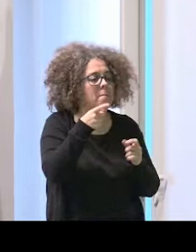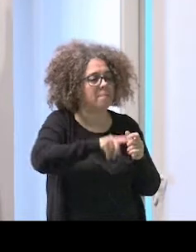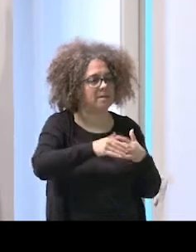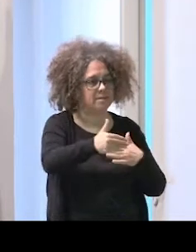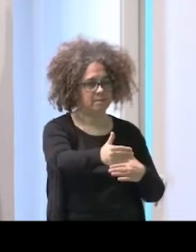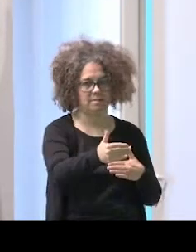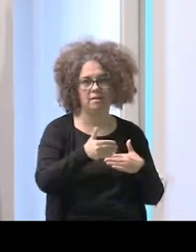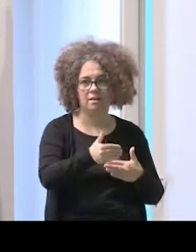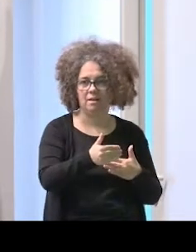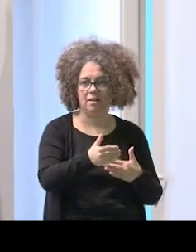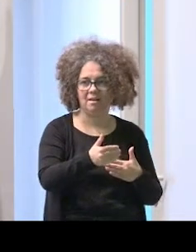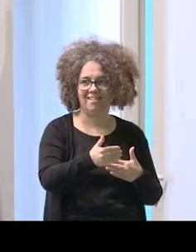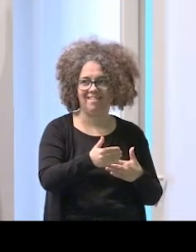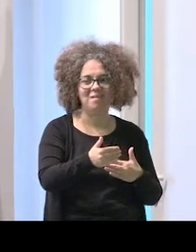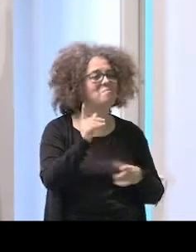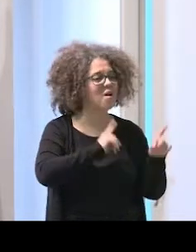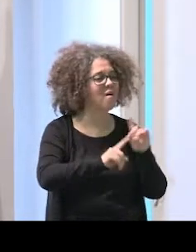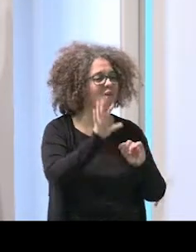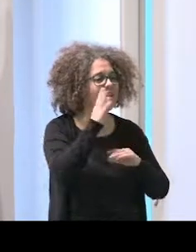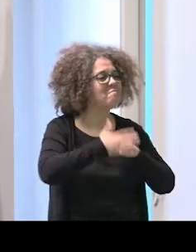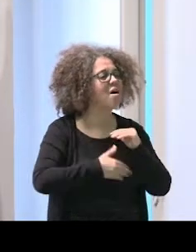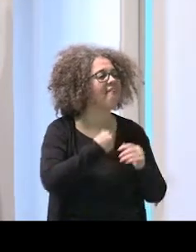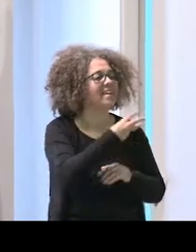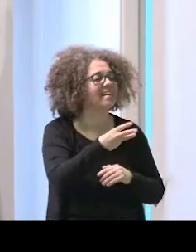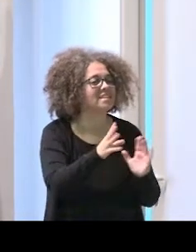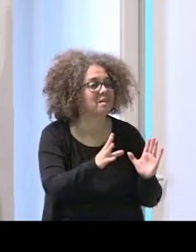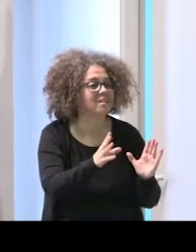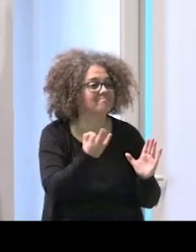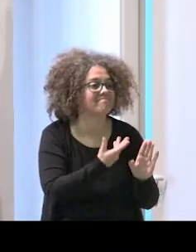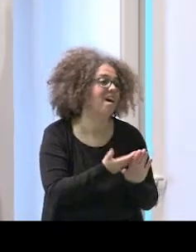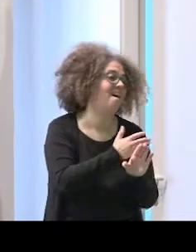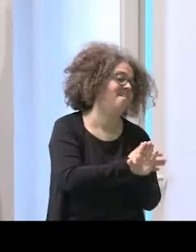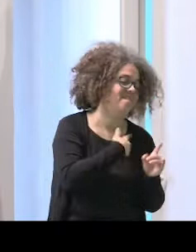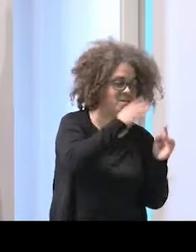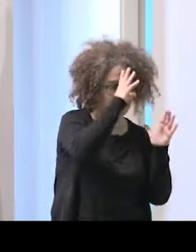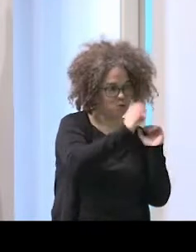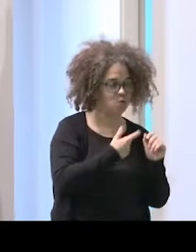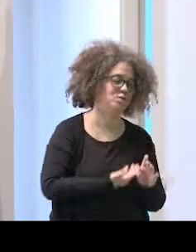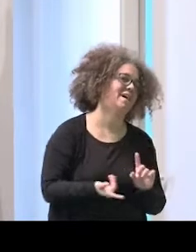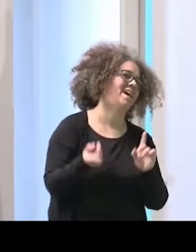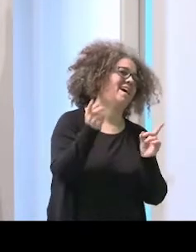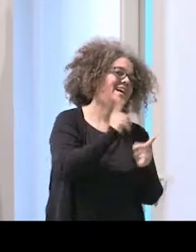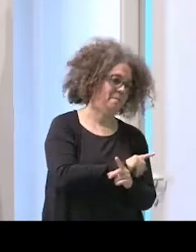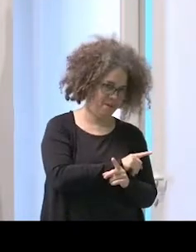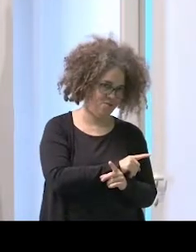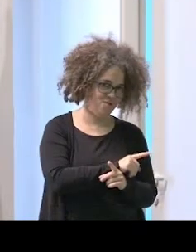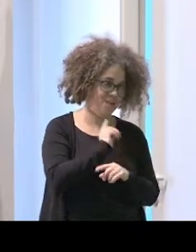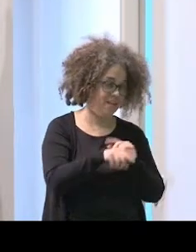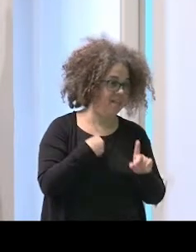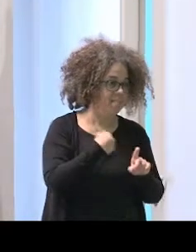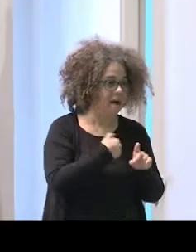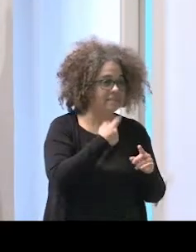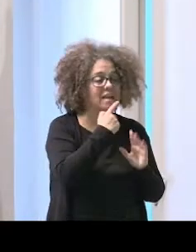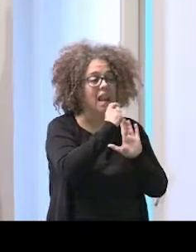hemos visto que tenemos hasta la tercera semana para diagnosticarlo. Luego hay que cambiar los protocolos. Y además, las muestras de